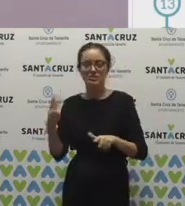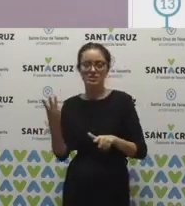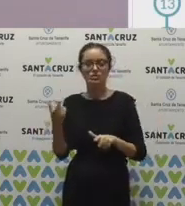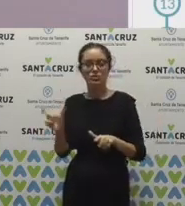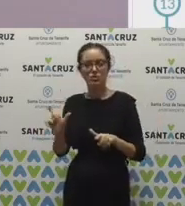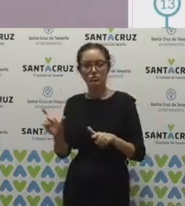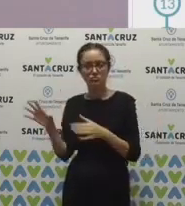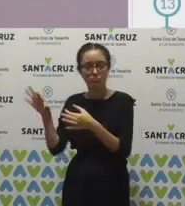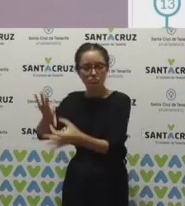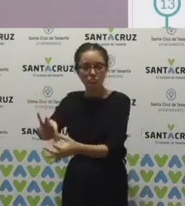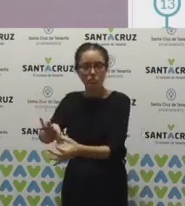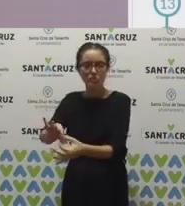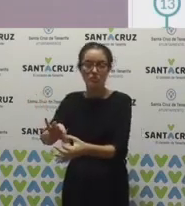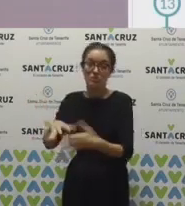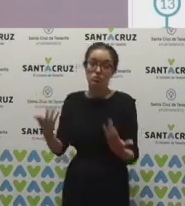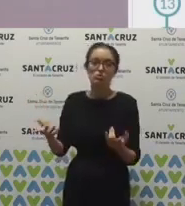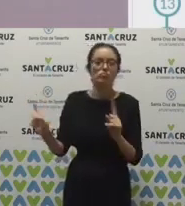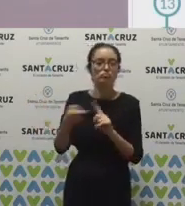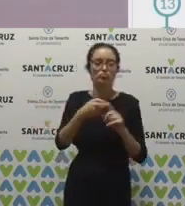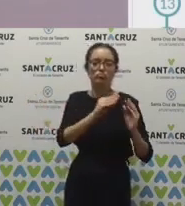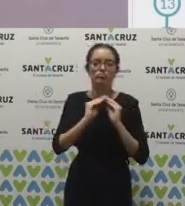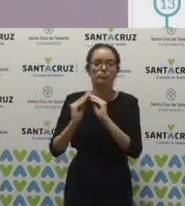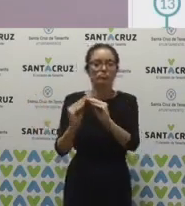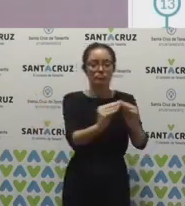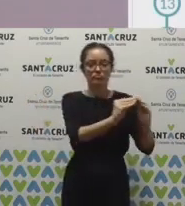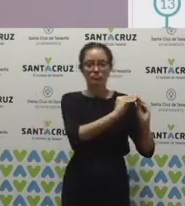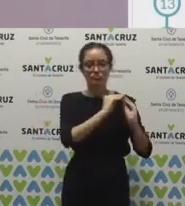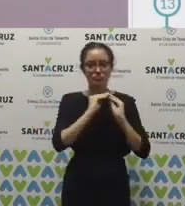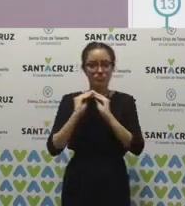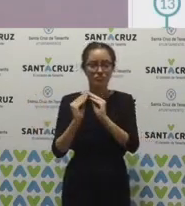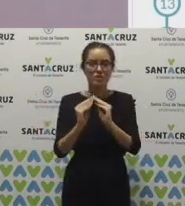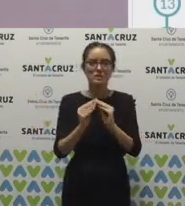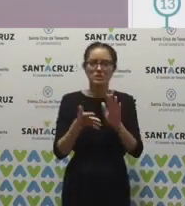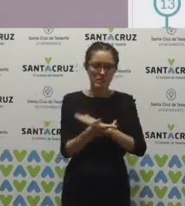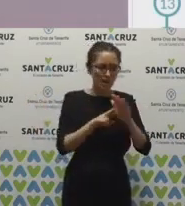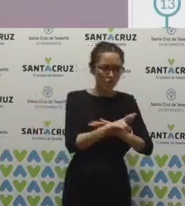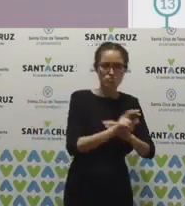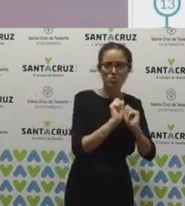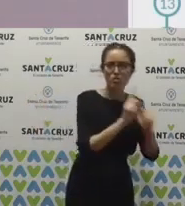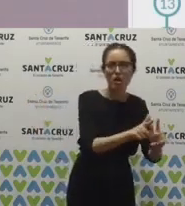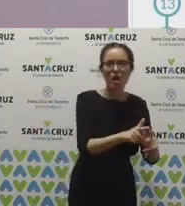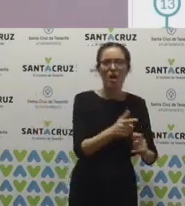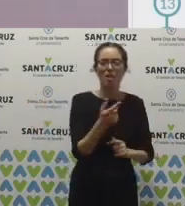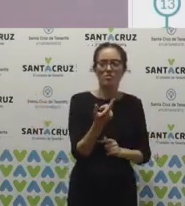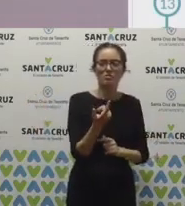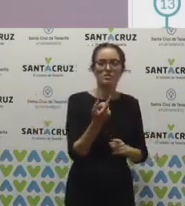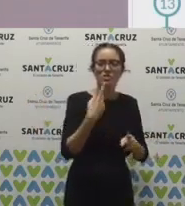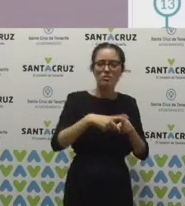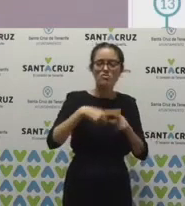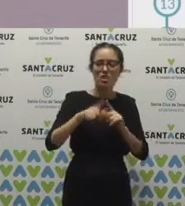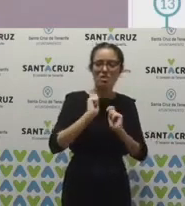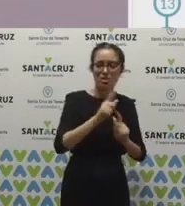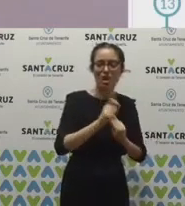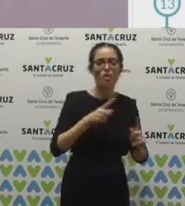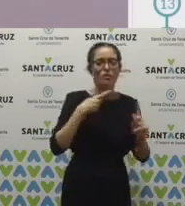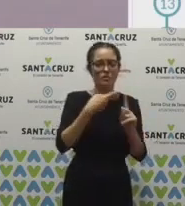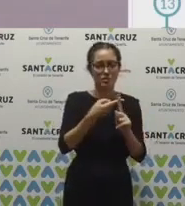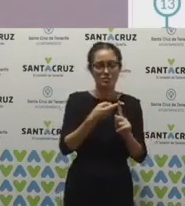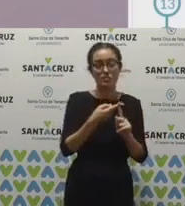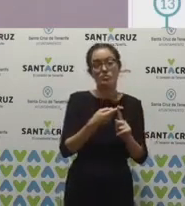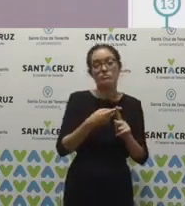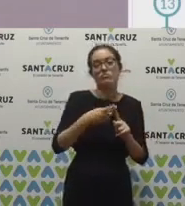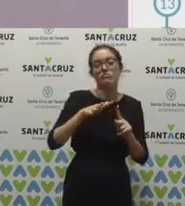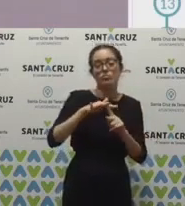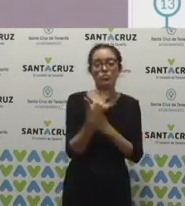de una agenda consensuada con los recursos y equipamientos necesarios para afrontar esta difícil situación a la que nos enfrentamos